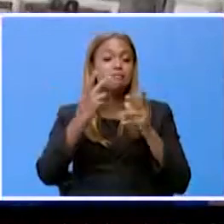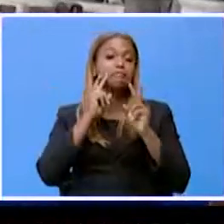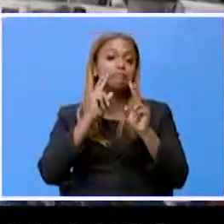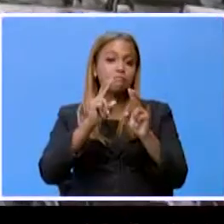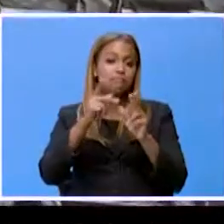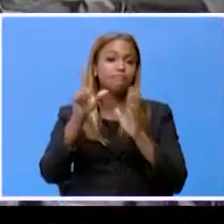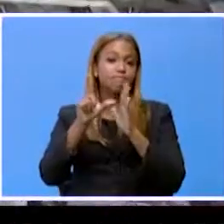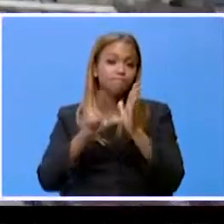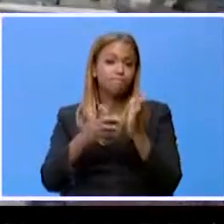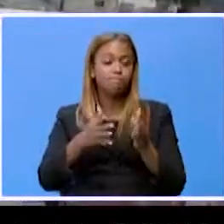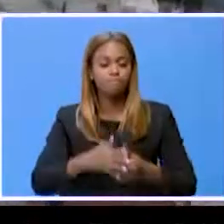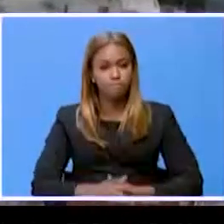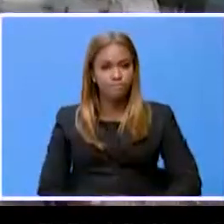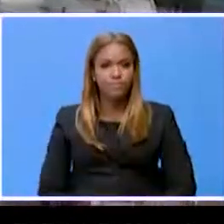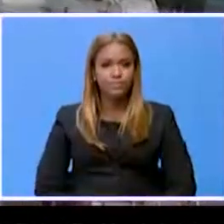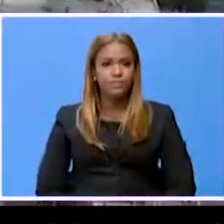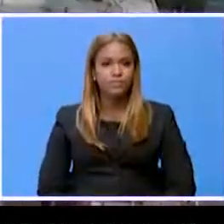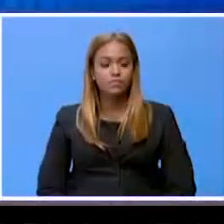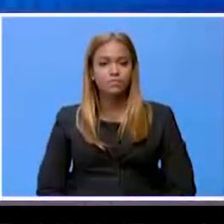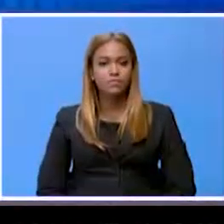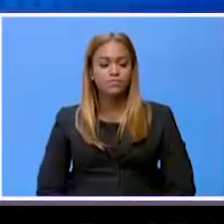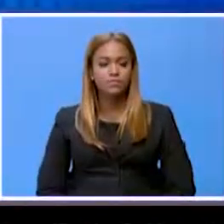medidas.